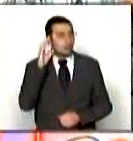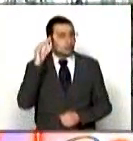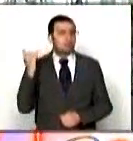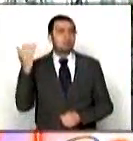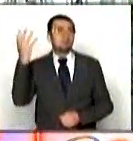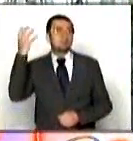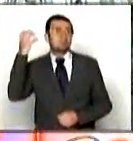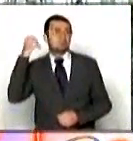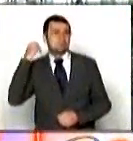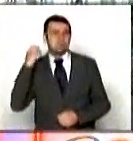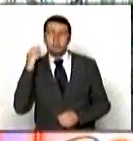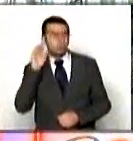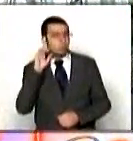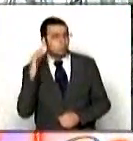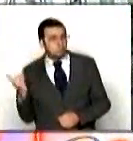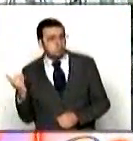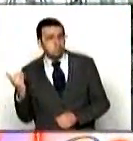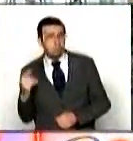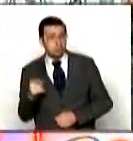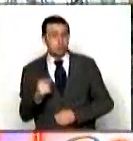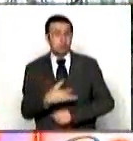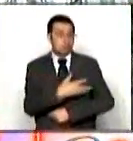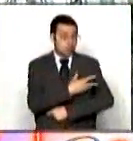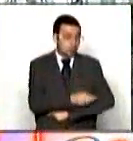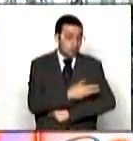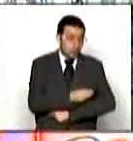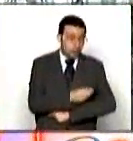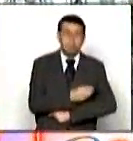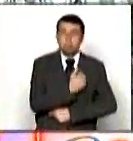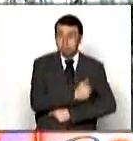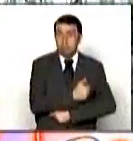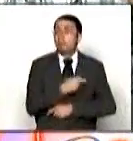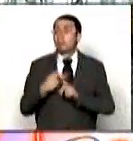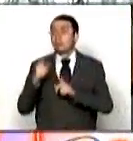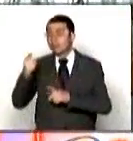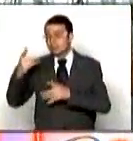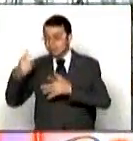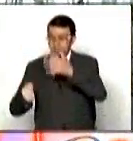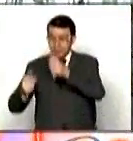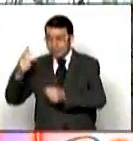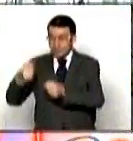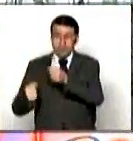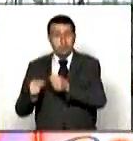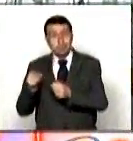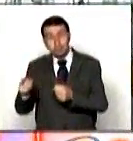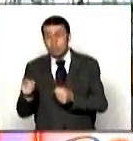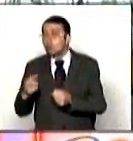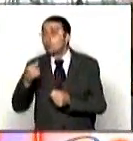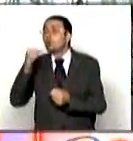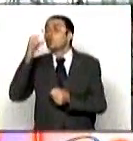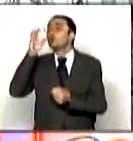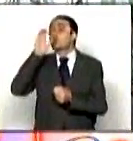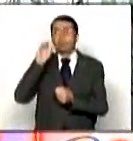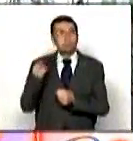que la leche es un alimento para los terneros y no es un alimento para los humanos, la leche de vaca.